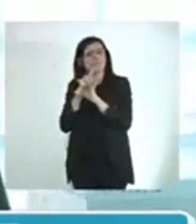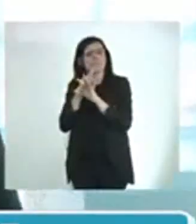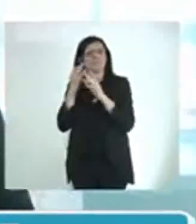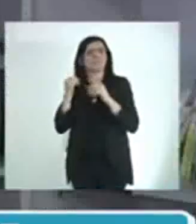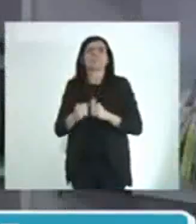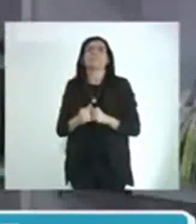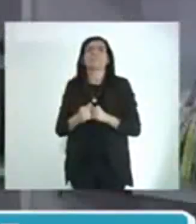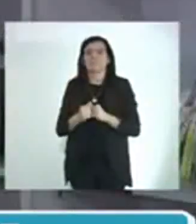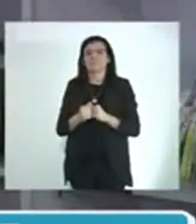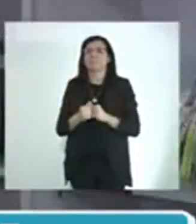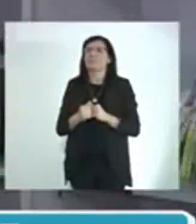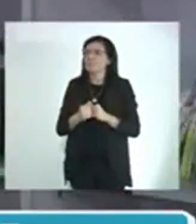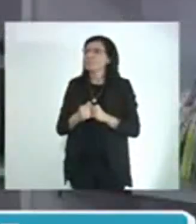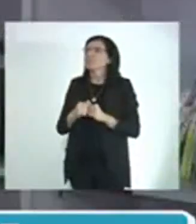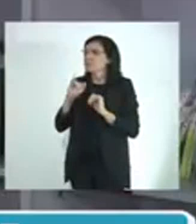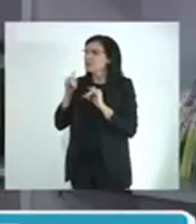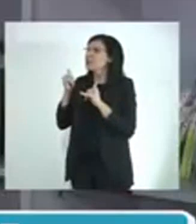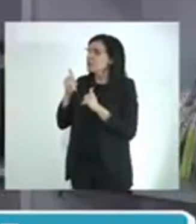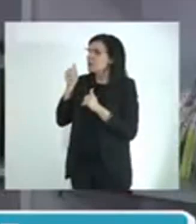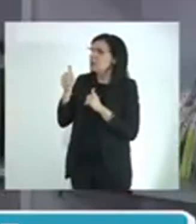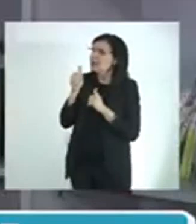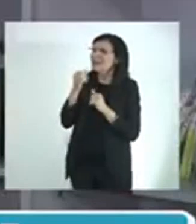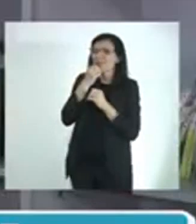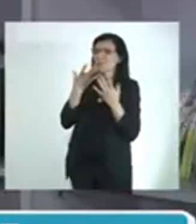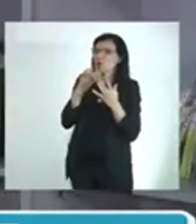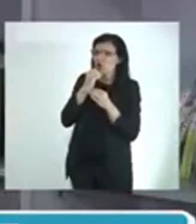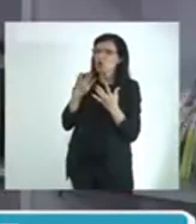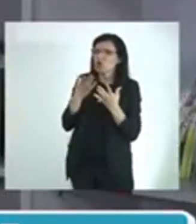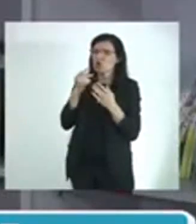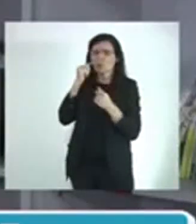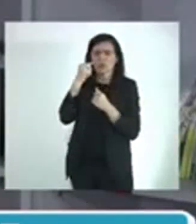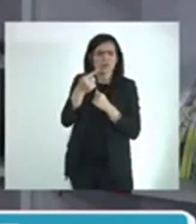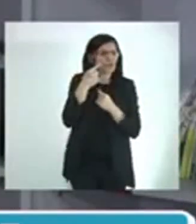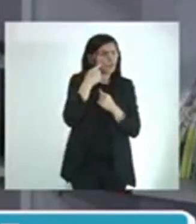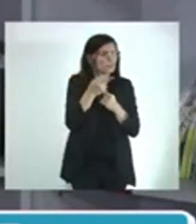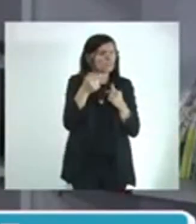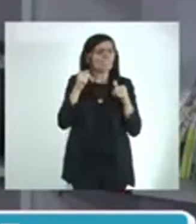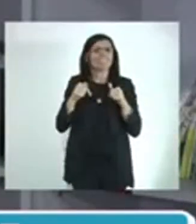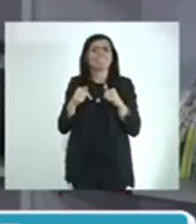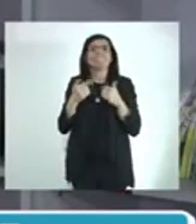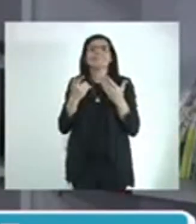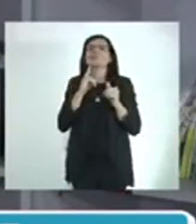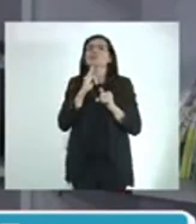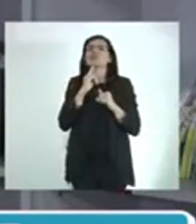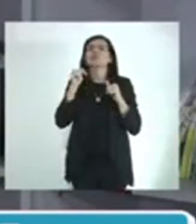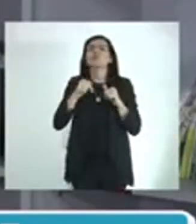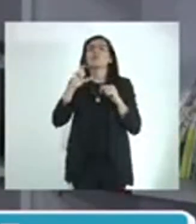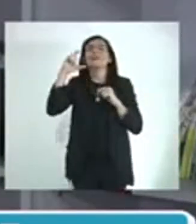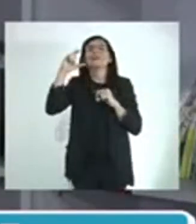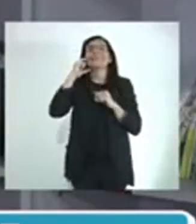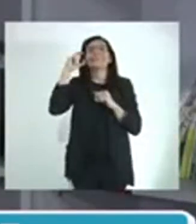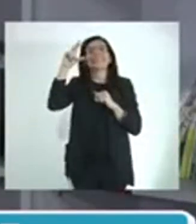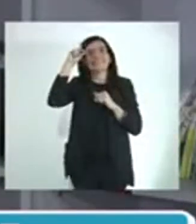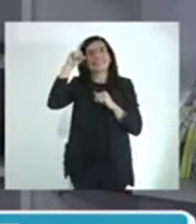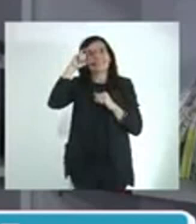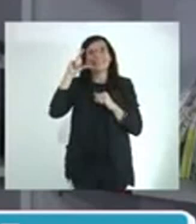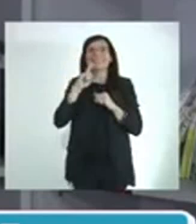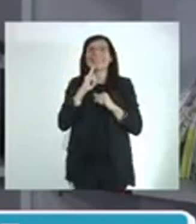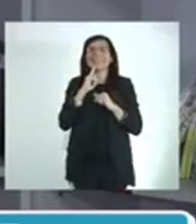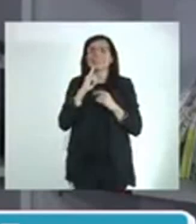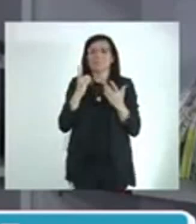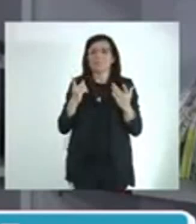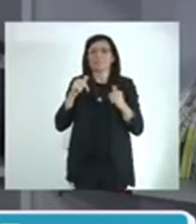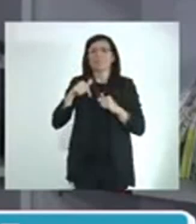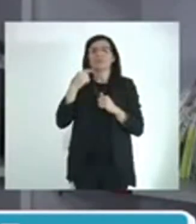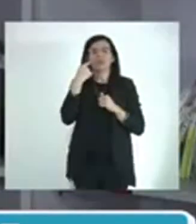bloques? Exactamente, qué excelente, ¿no? Conocer ahí el laboratorio y todo lo que tenemos aquí en el Centro de Innovación, que sin duda cada vez que